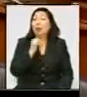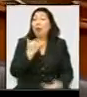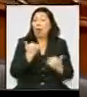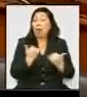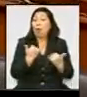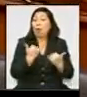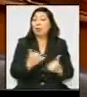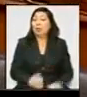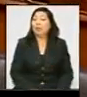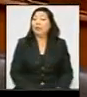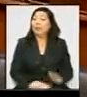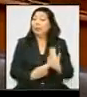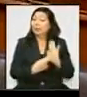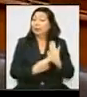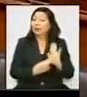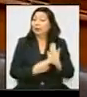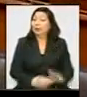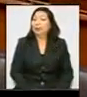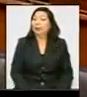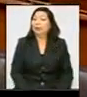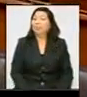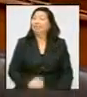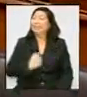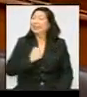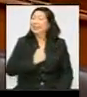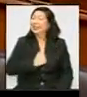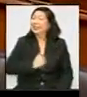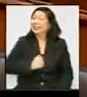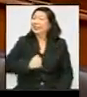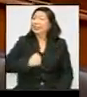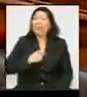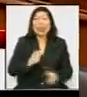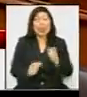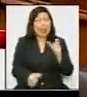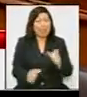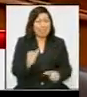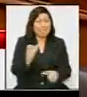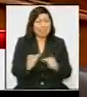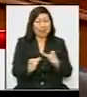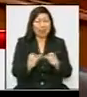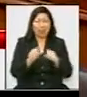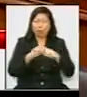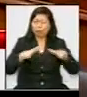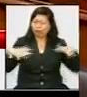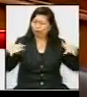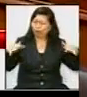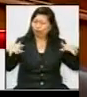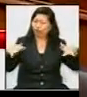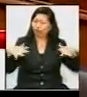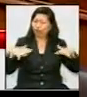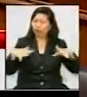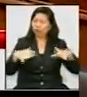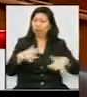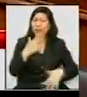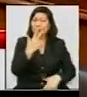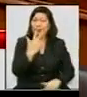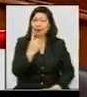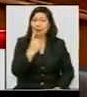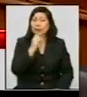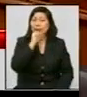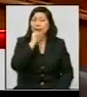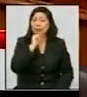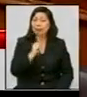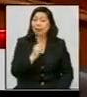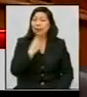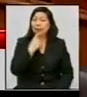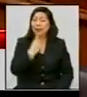hoy estoy representando la indignación de la gente que de manera masiva desde el 31 de diciembre